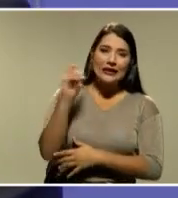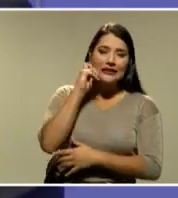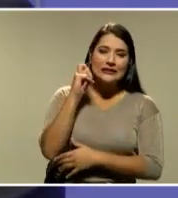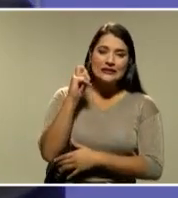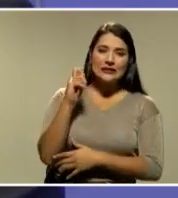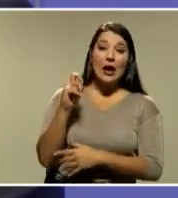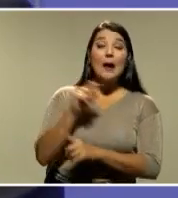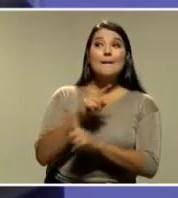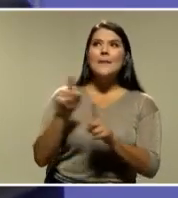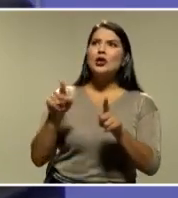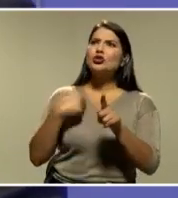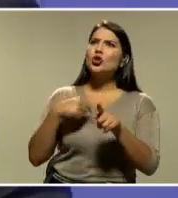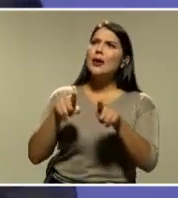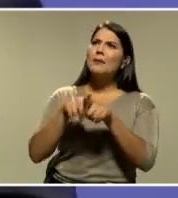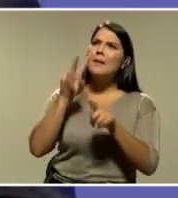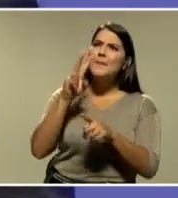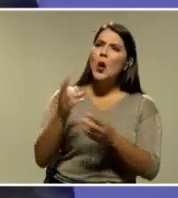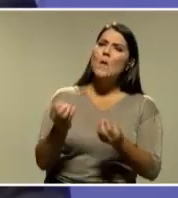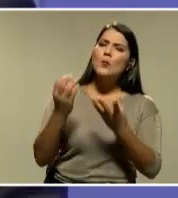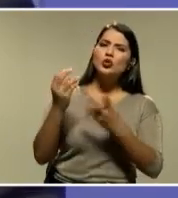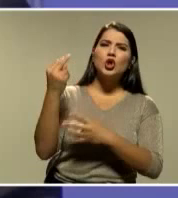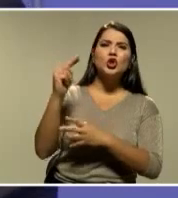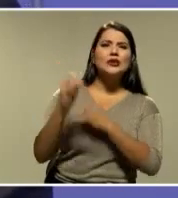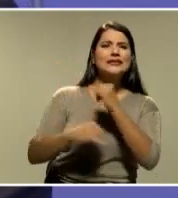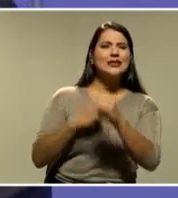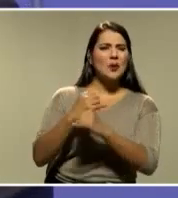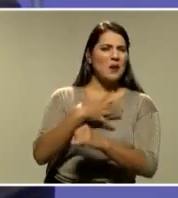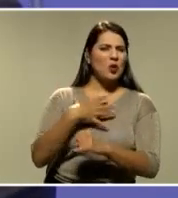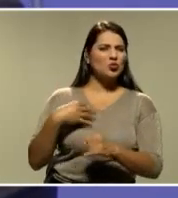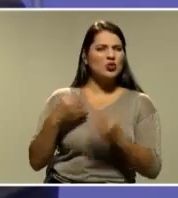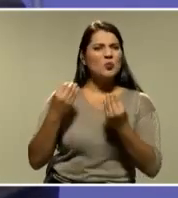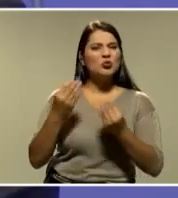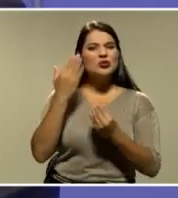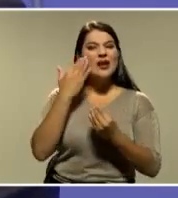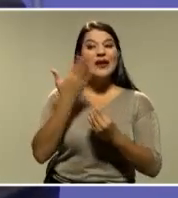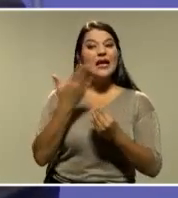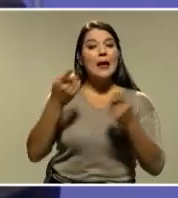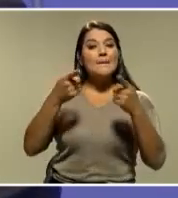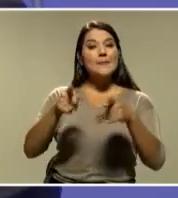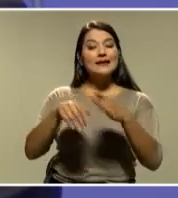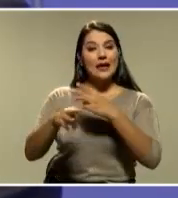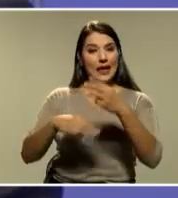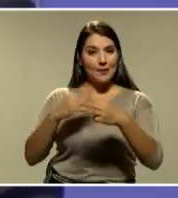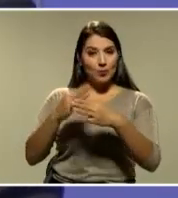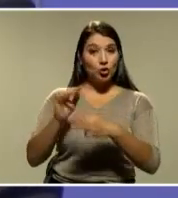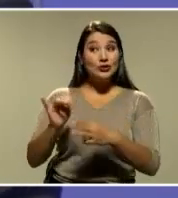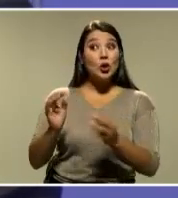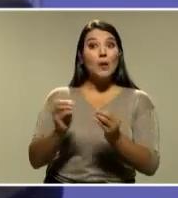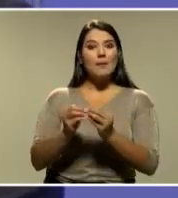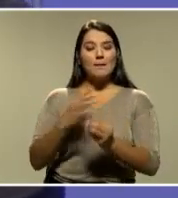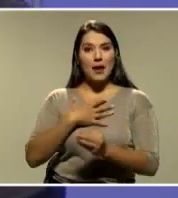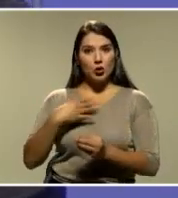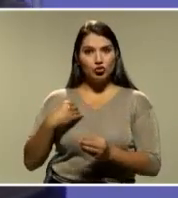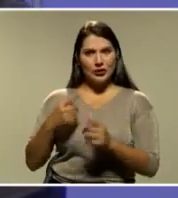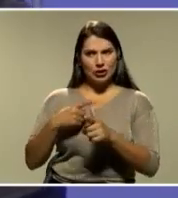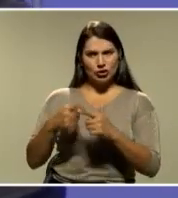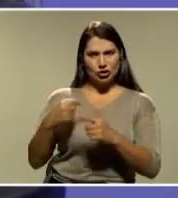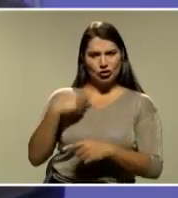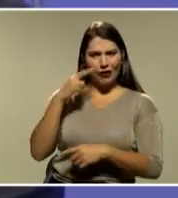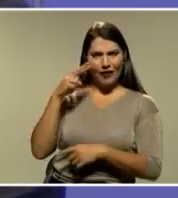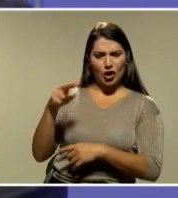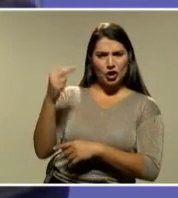noticia internacional, me gusta mucho estar viendo un panorama de todo lo que pasa en el mundo, es una de las partes que más me gusta. Y veo, por ejemplo,